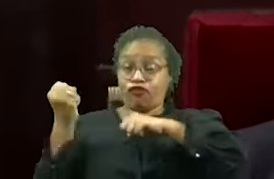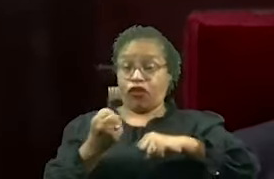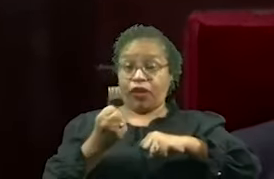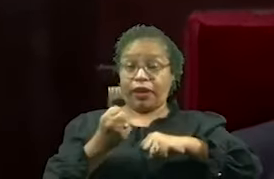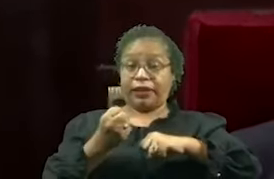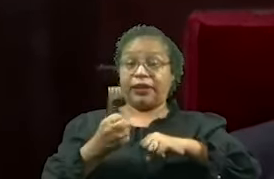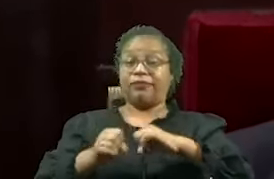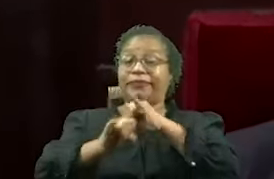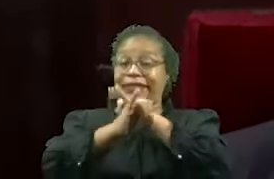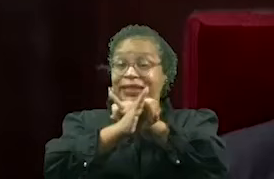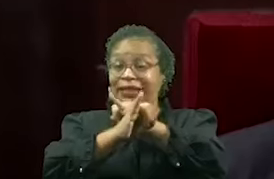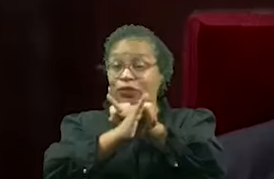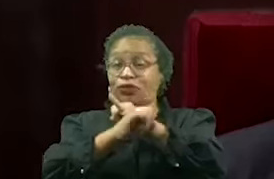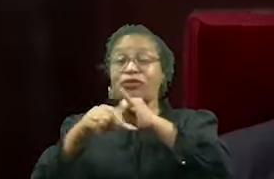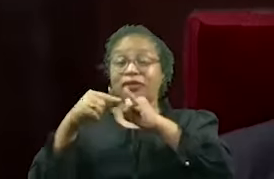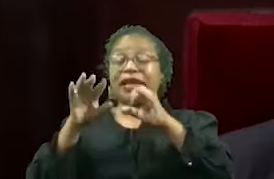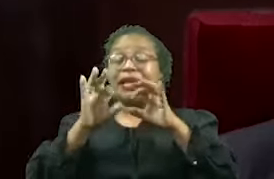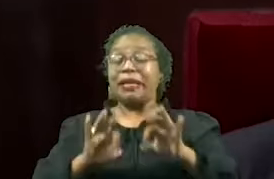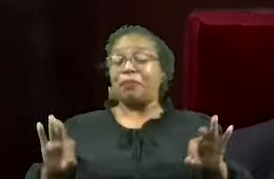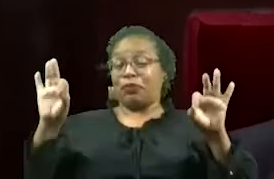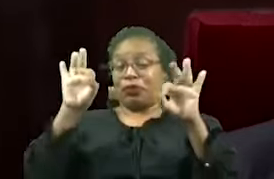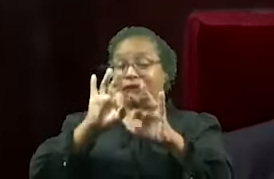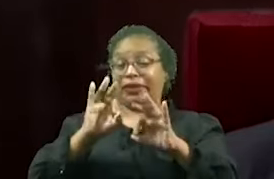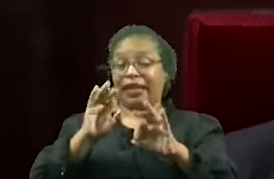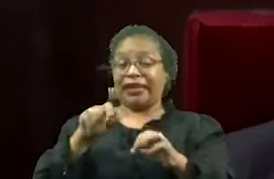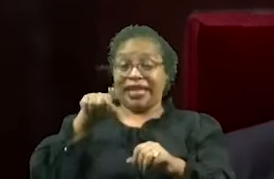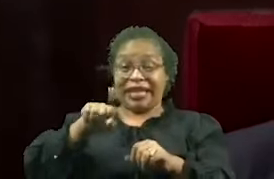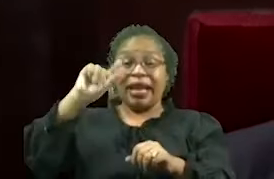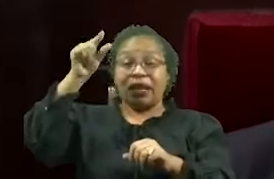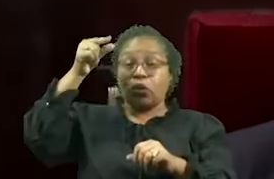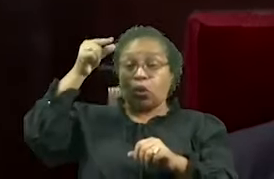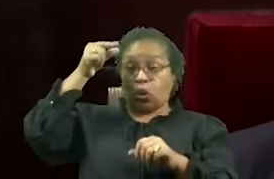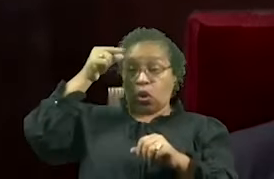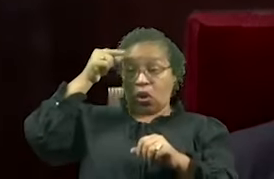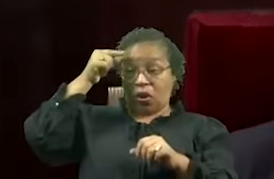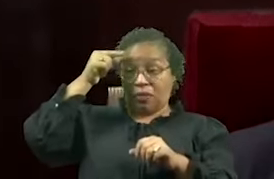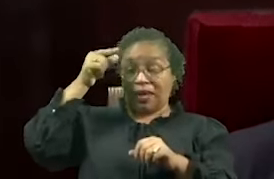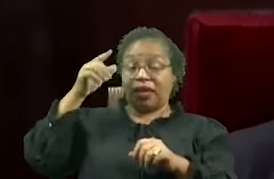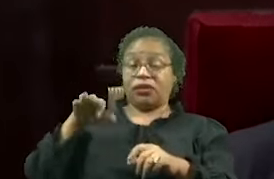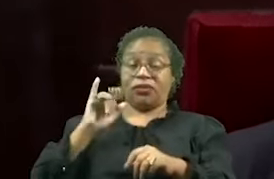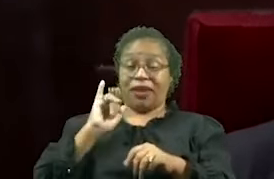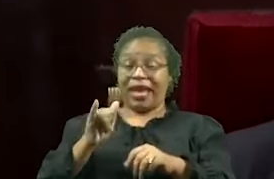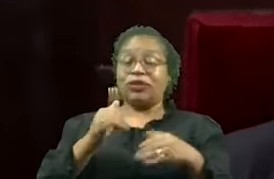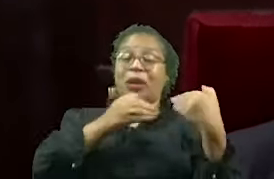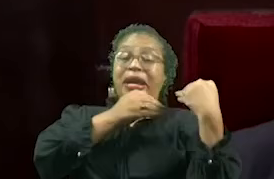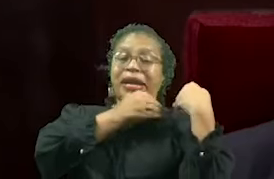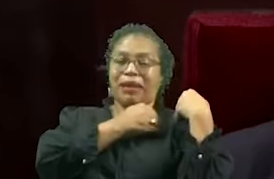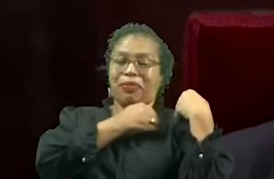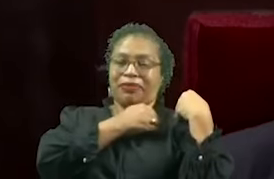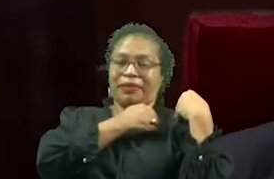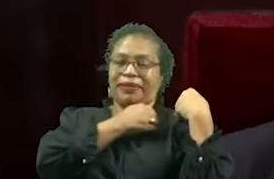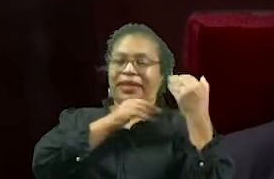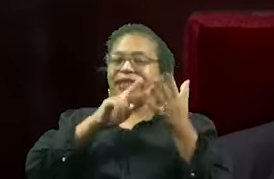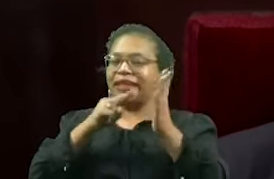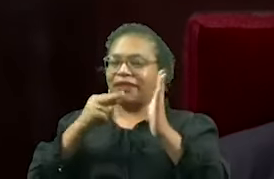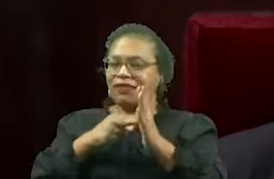que los individuos y donde el poder sea una responsabilidad y no un privilegio personal